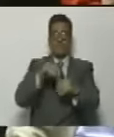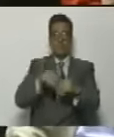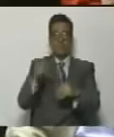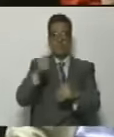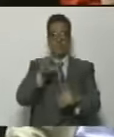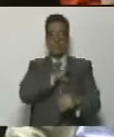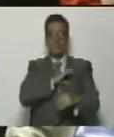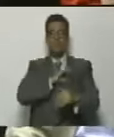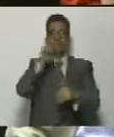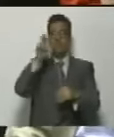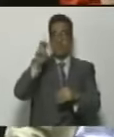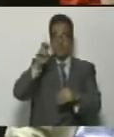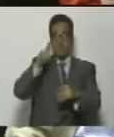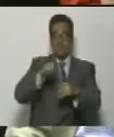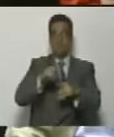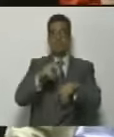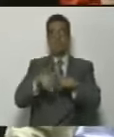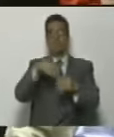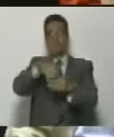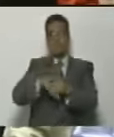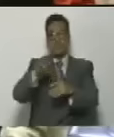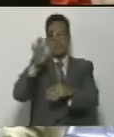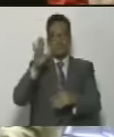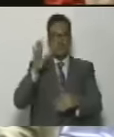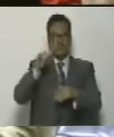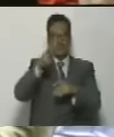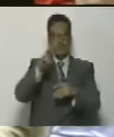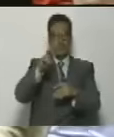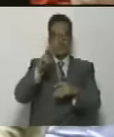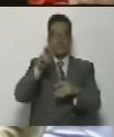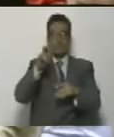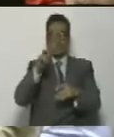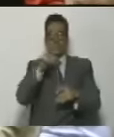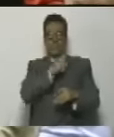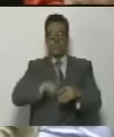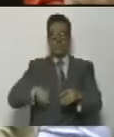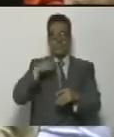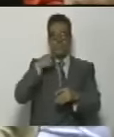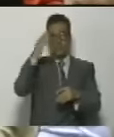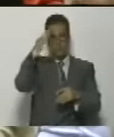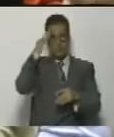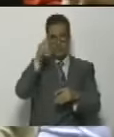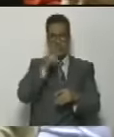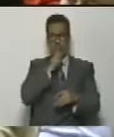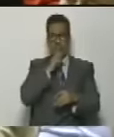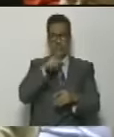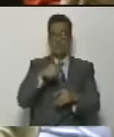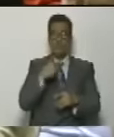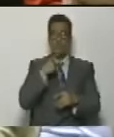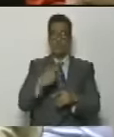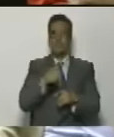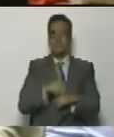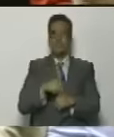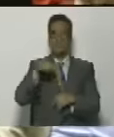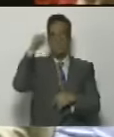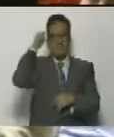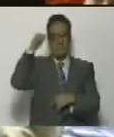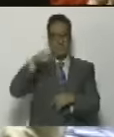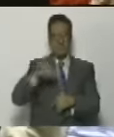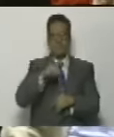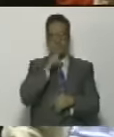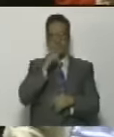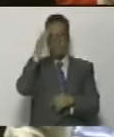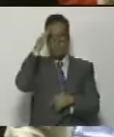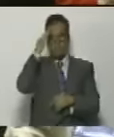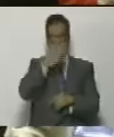enero tenemos un nuevo periodo presidencial y juramentaremos al nuevo presidente, que nuestro candidato, ustedes saben quién es, no lo voy a decir aquí hoy, ustedes saben quién